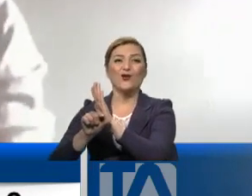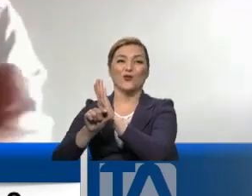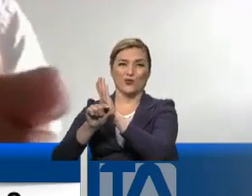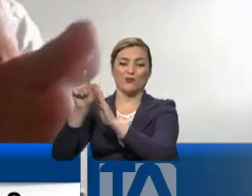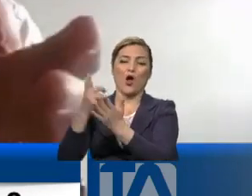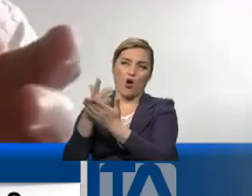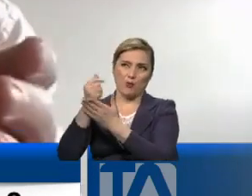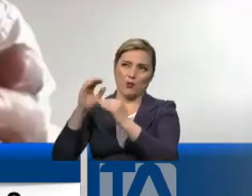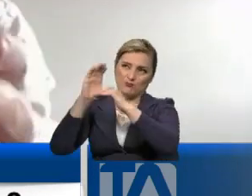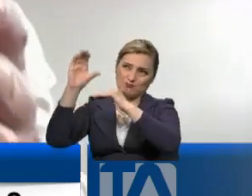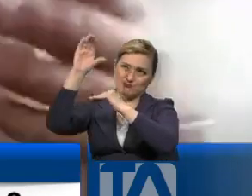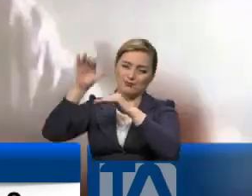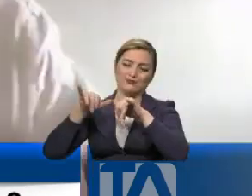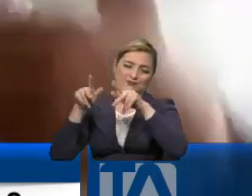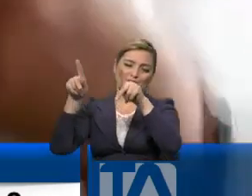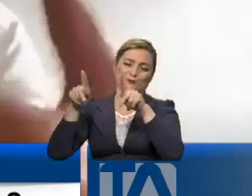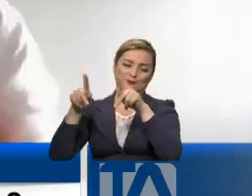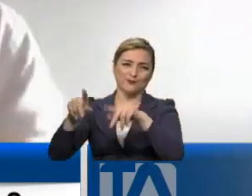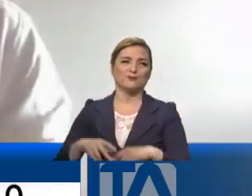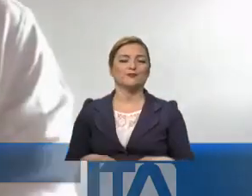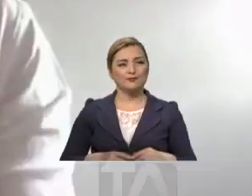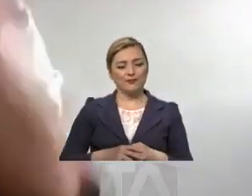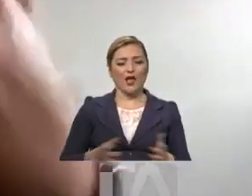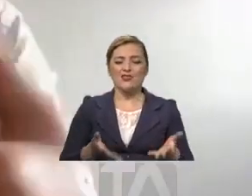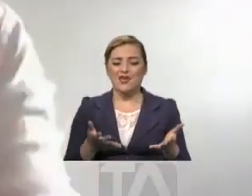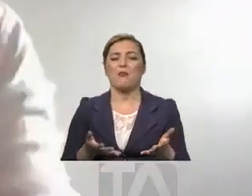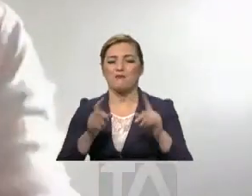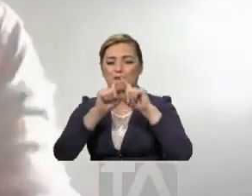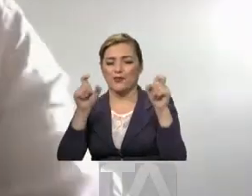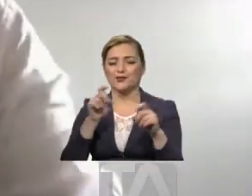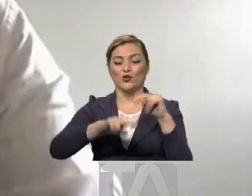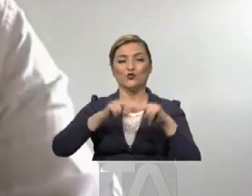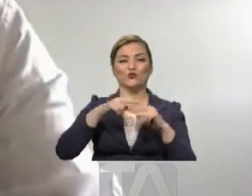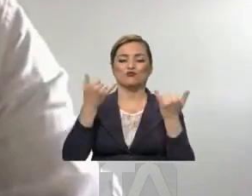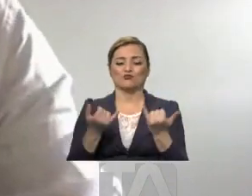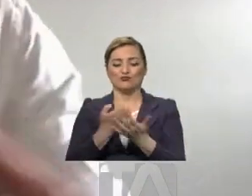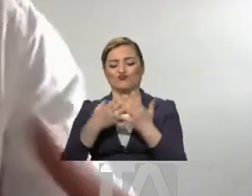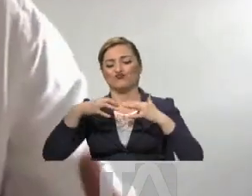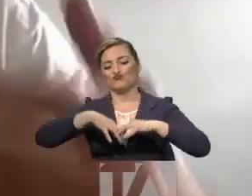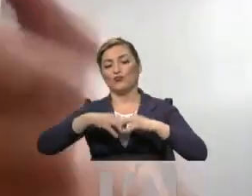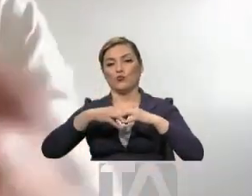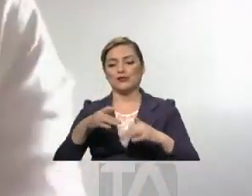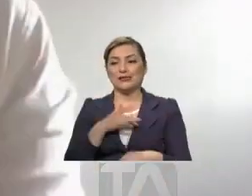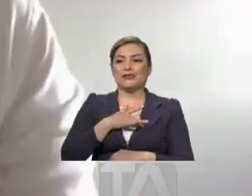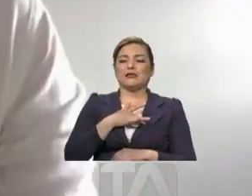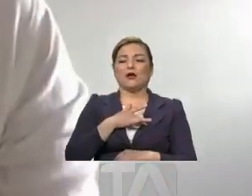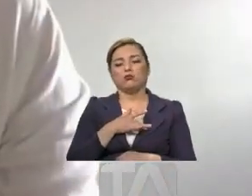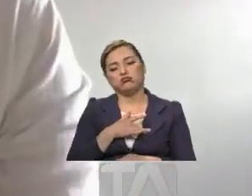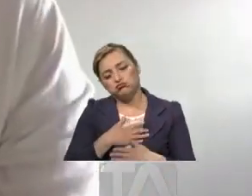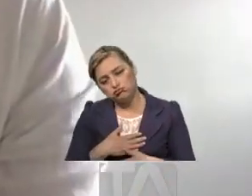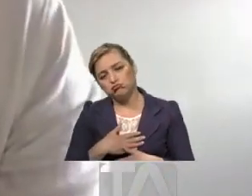tiempo determinado para que justamente ese sea el incentivo para que en estos momentos de crisis los constructores pues